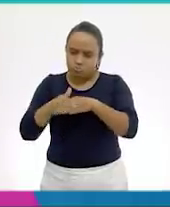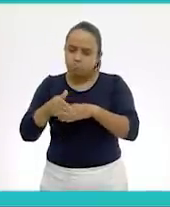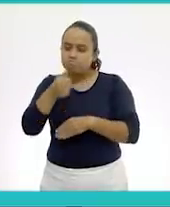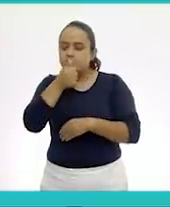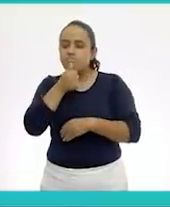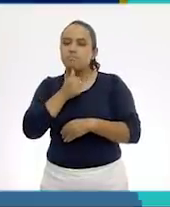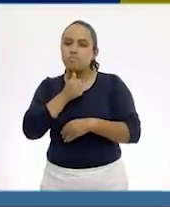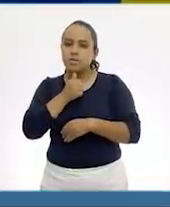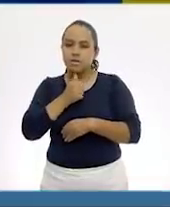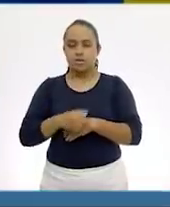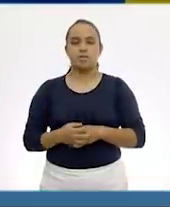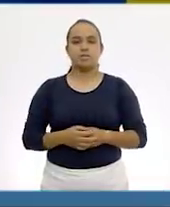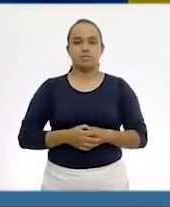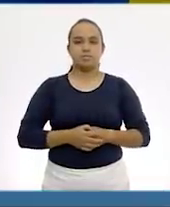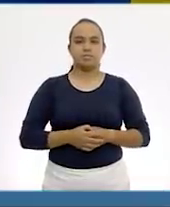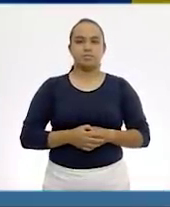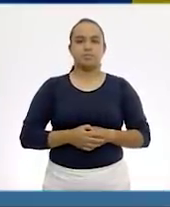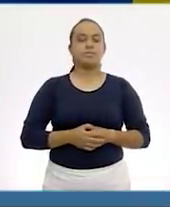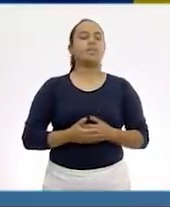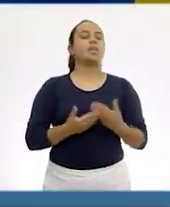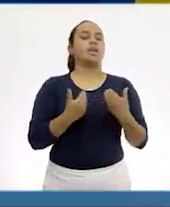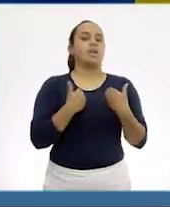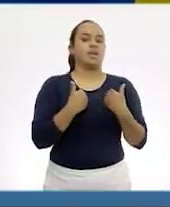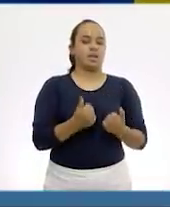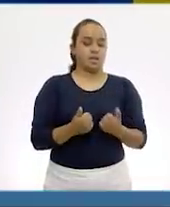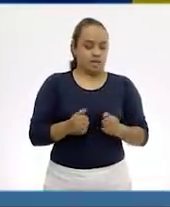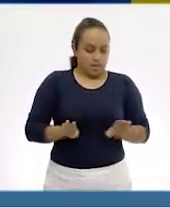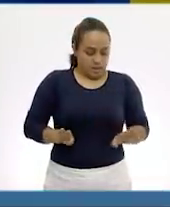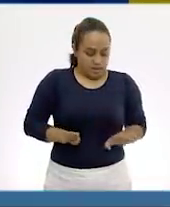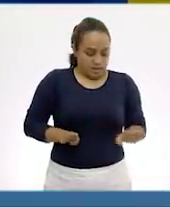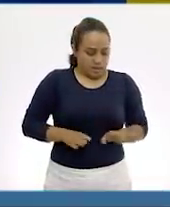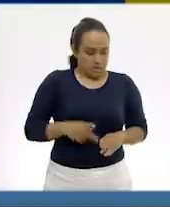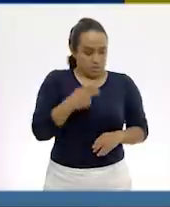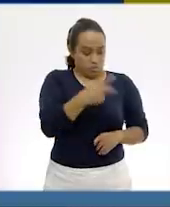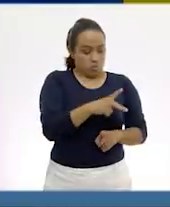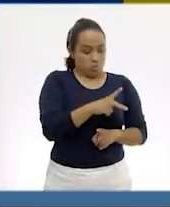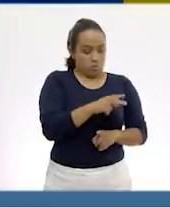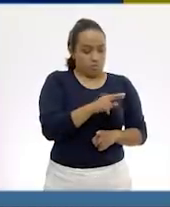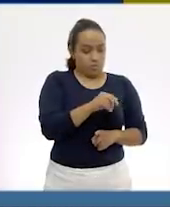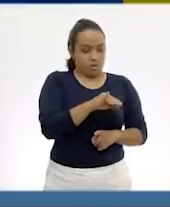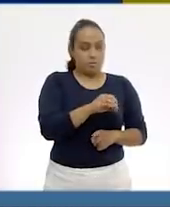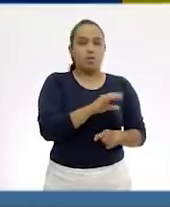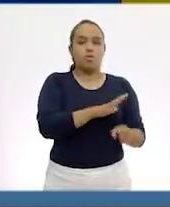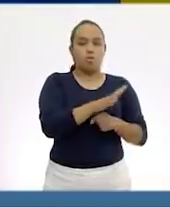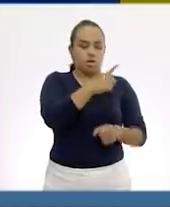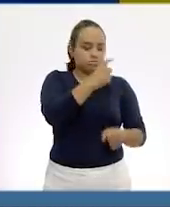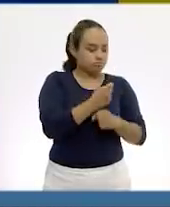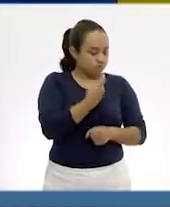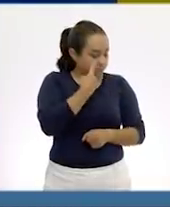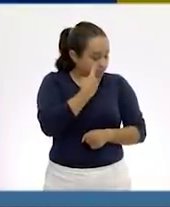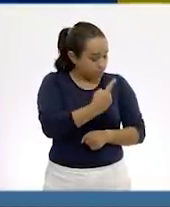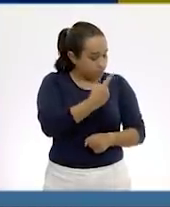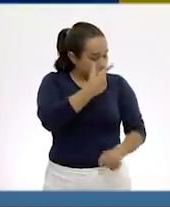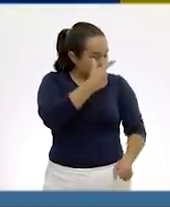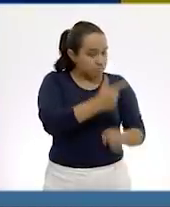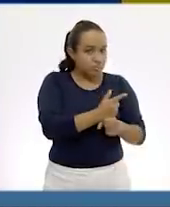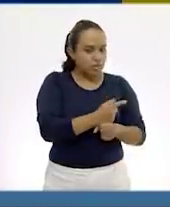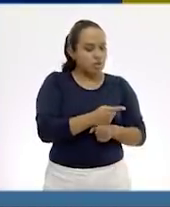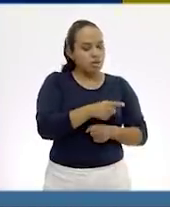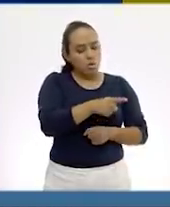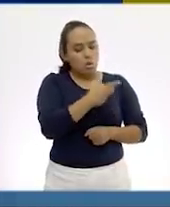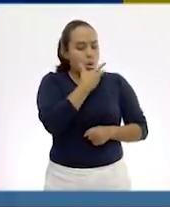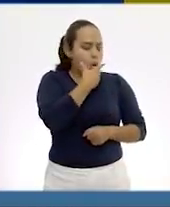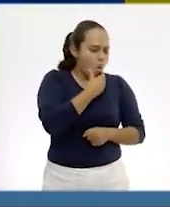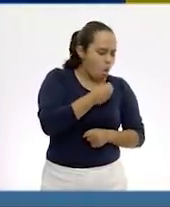vagina. Entonces, sí entendemos que los caracteres sexuales primarios son los primeros. Son los órganos sexuales que nos distinguen